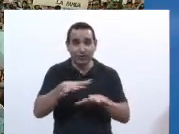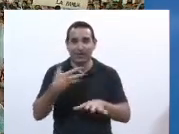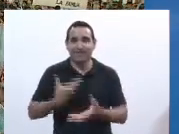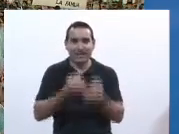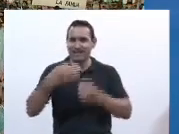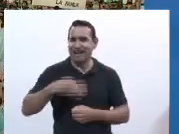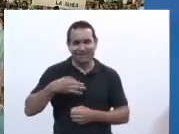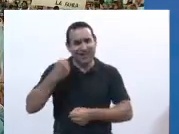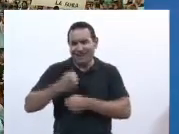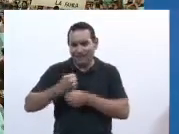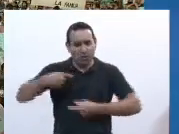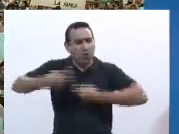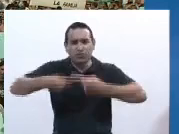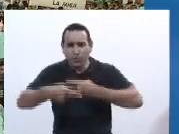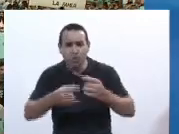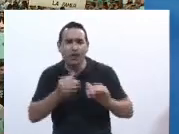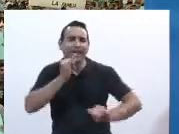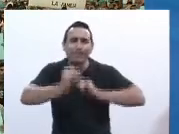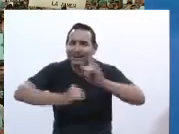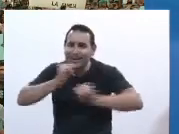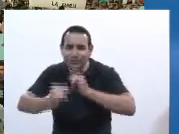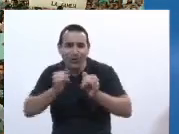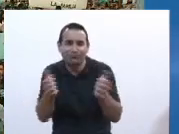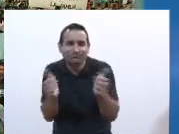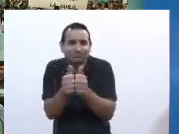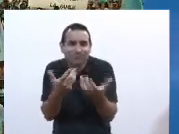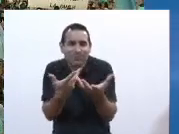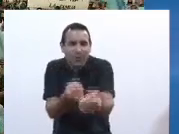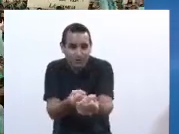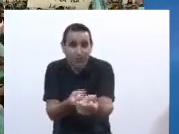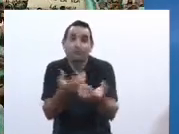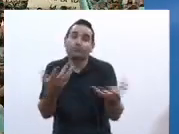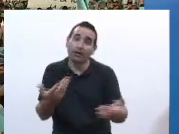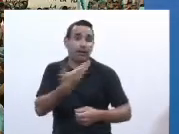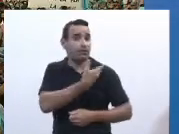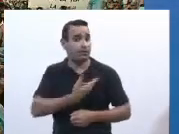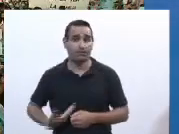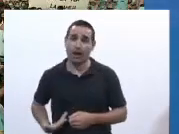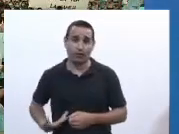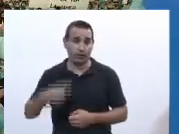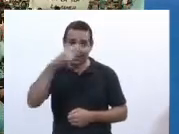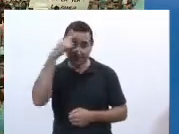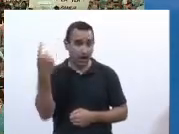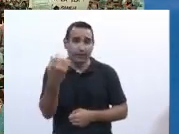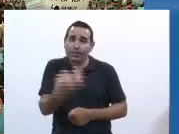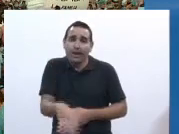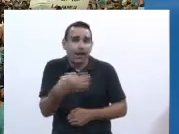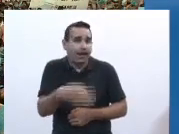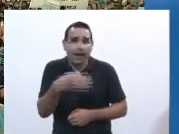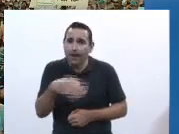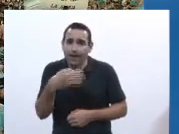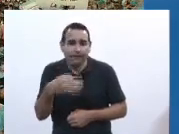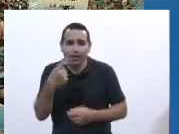trabajando seguramente para explicar y para acompañar. Pero el Estado tiene que sobrevolar